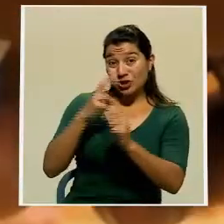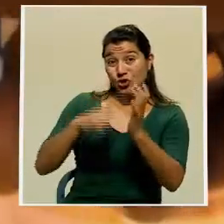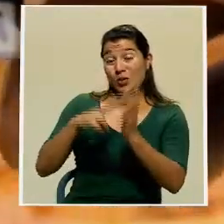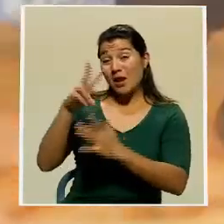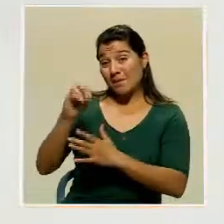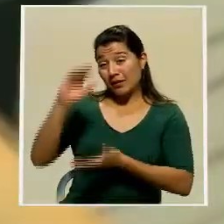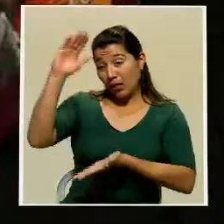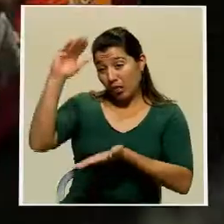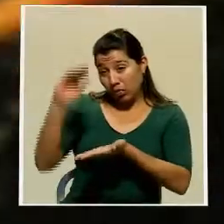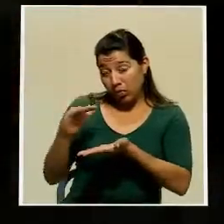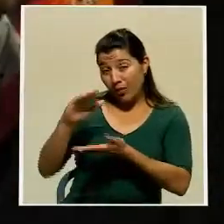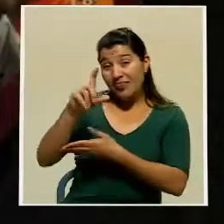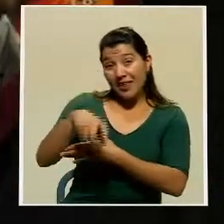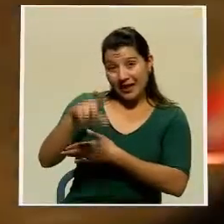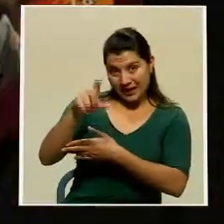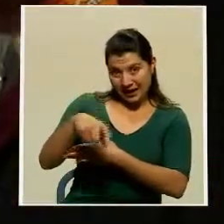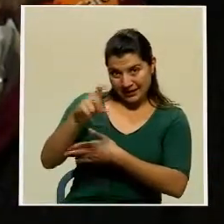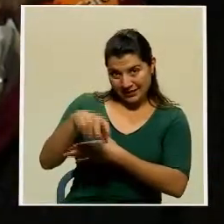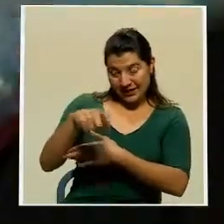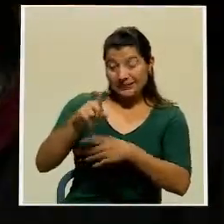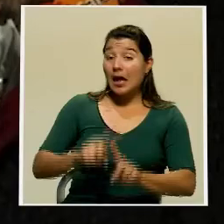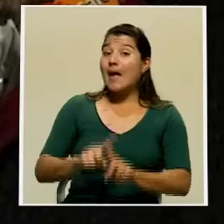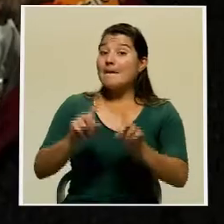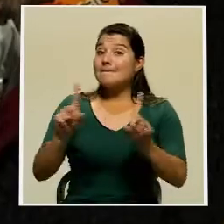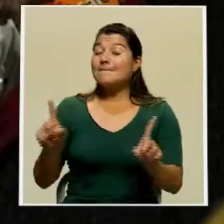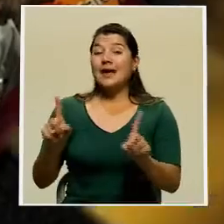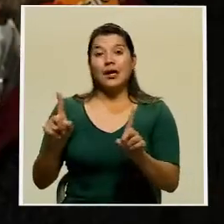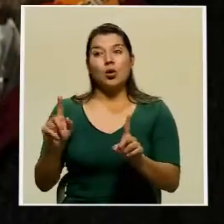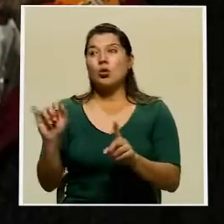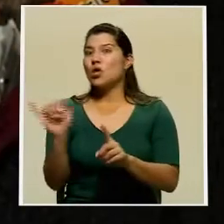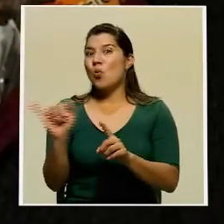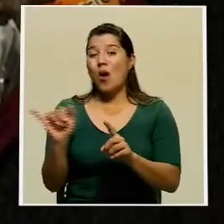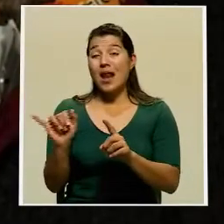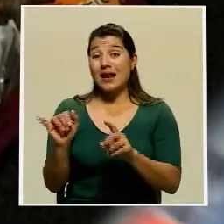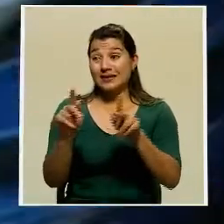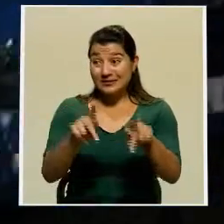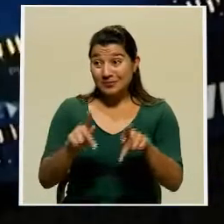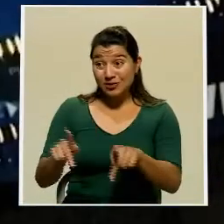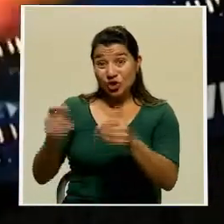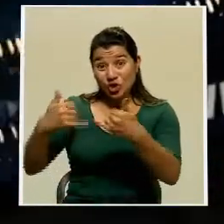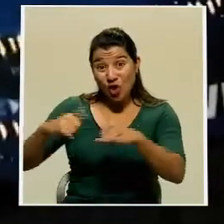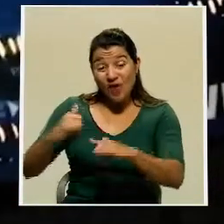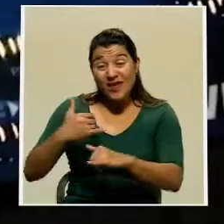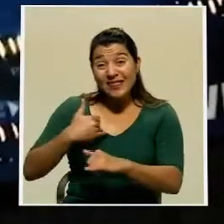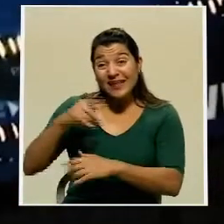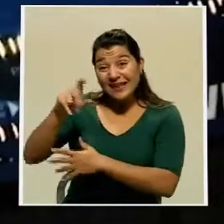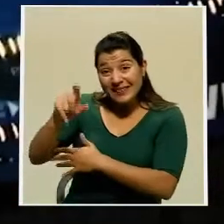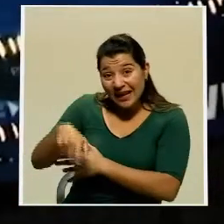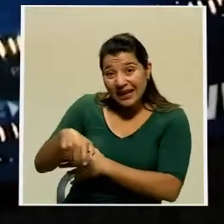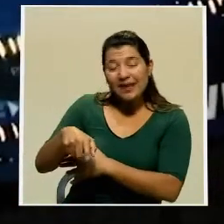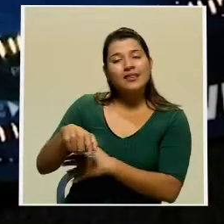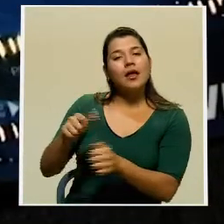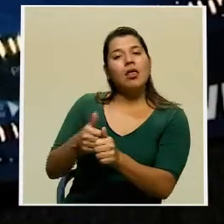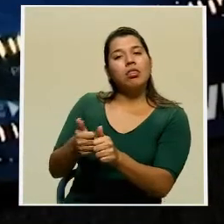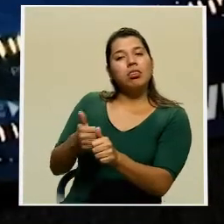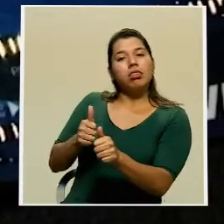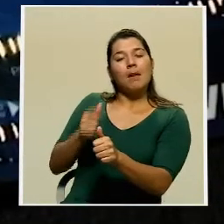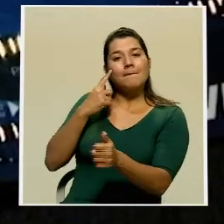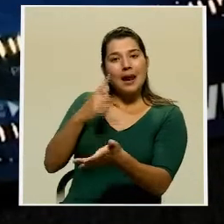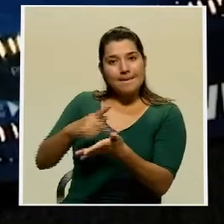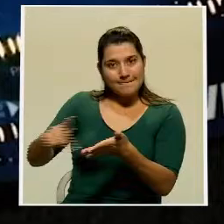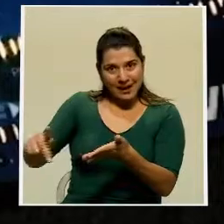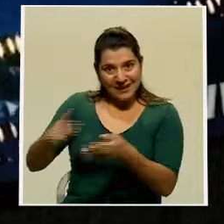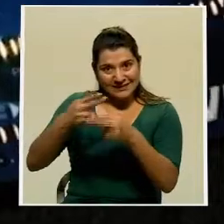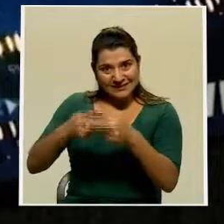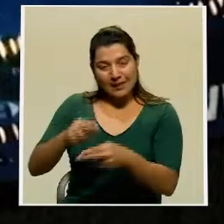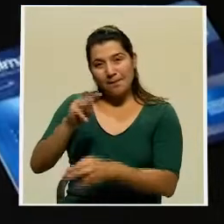entre julio y dicho mes. Sin embargo, la morosidad aumentó, al igual que la deuda entre ese mismo periodo. Sin embargo,